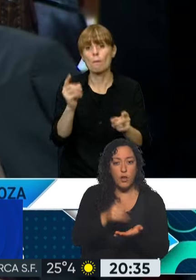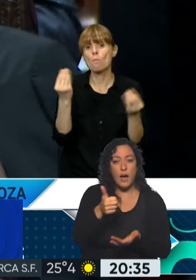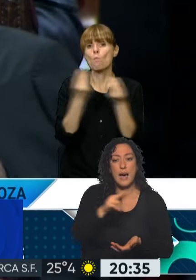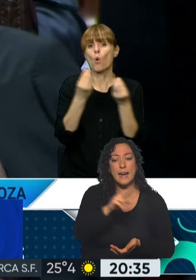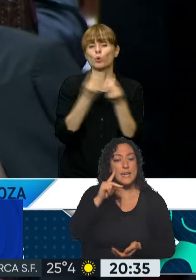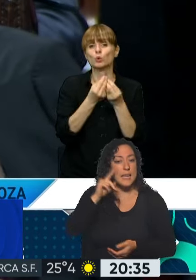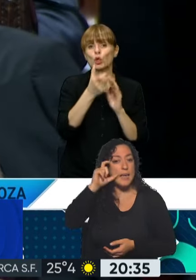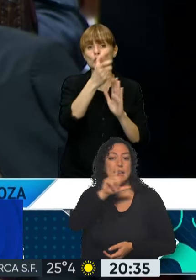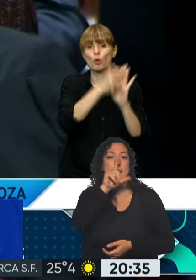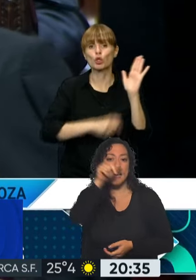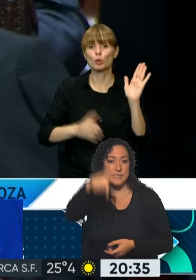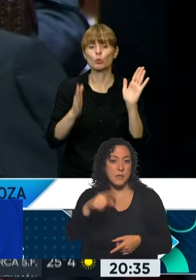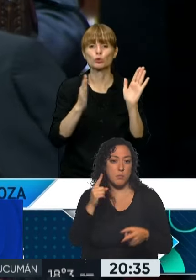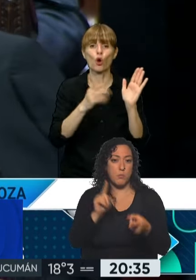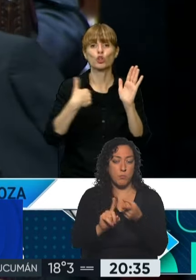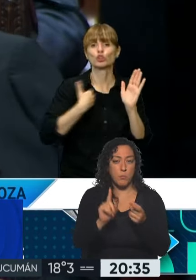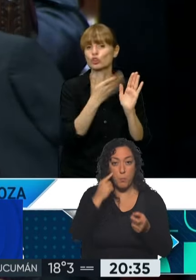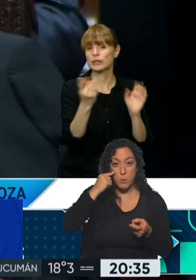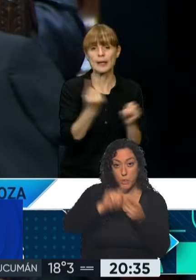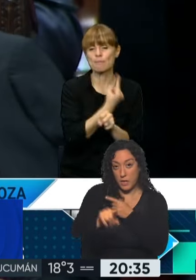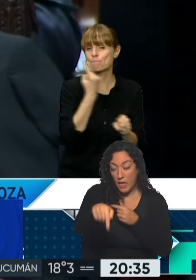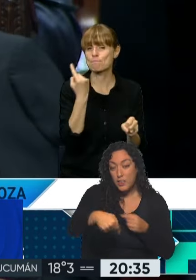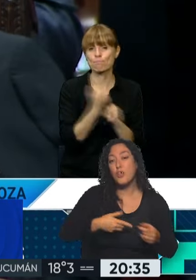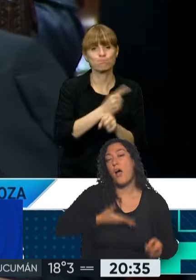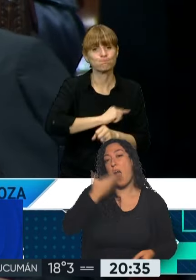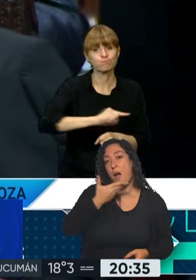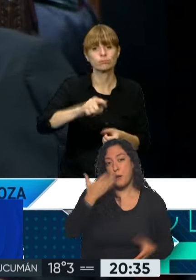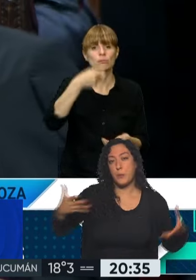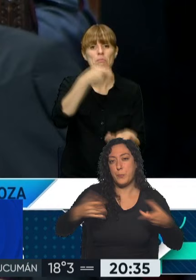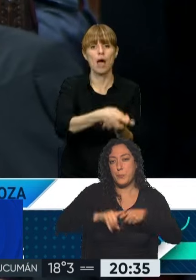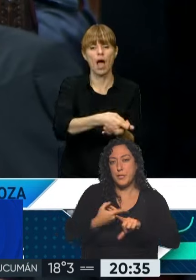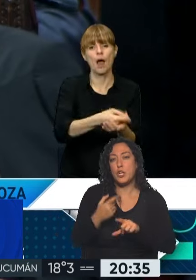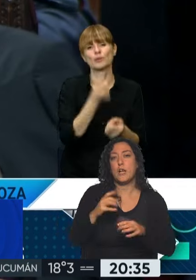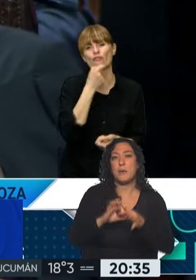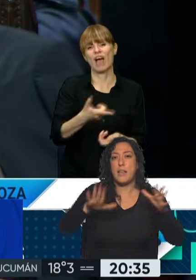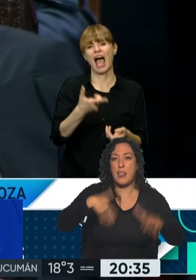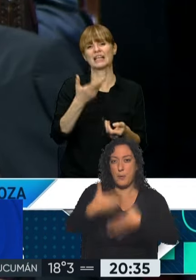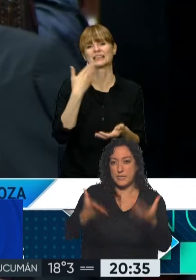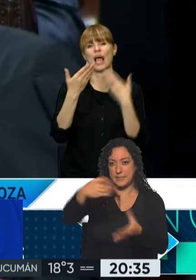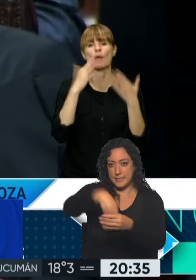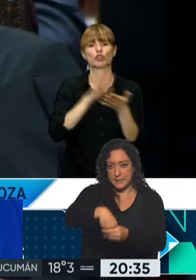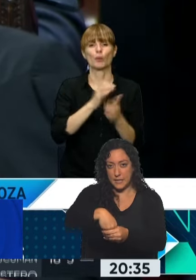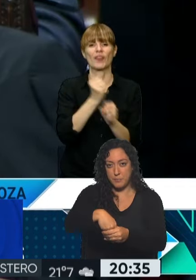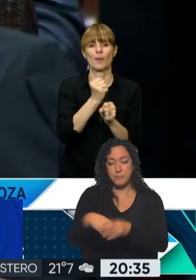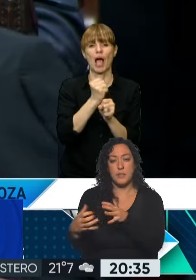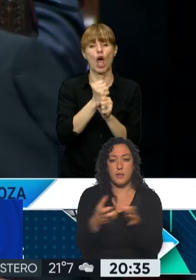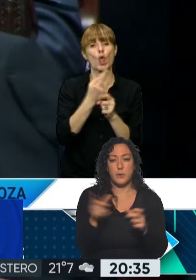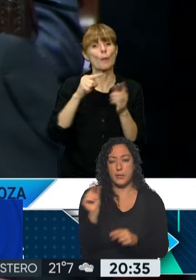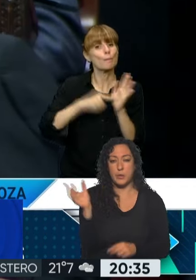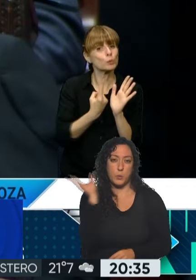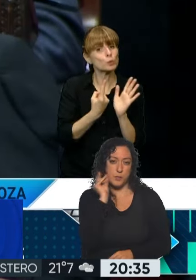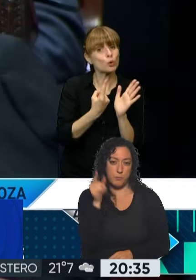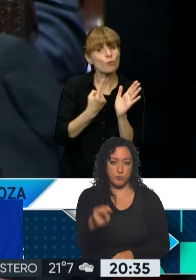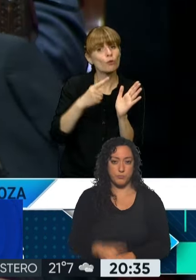este momento, es la diputada de La Libertad Avanza, dando sus palabras en este momento en medio de este álgido debate. Escuchamos lo que está